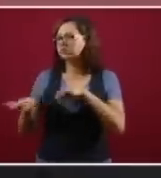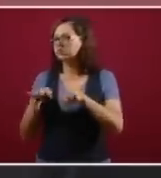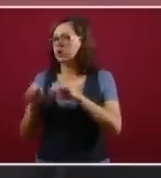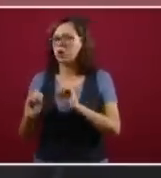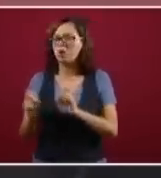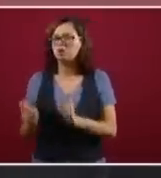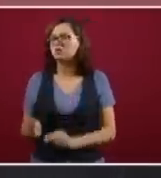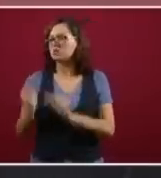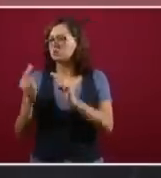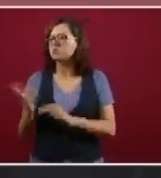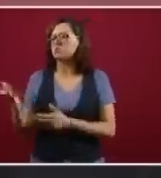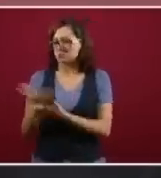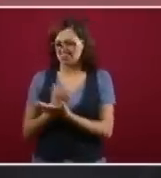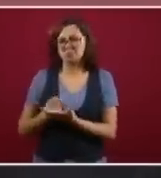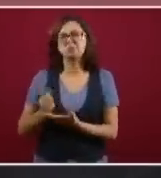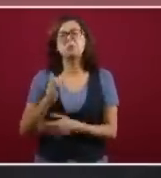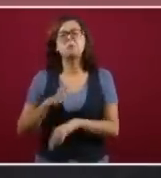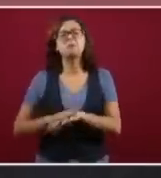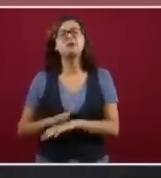me va mejor.